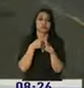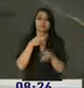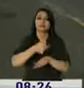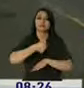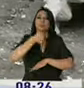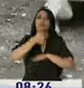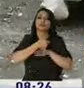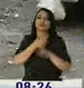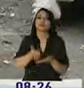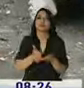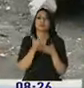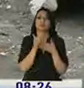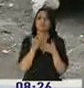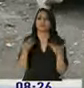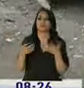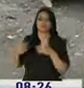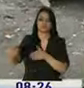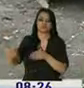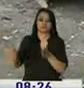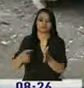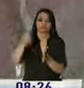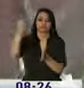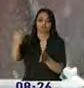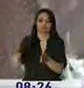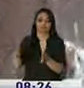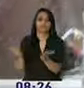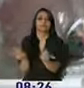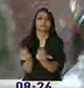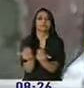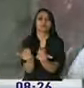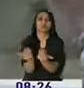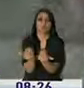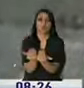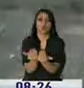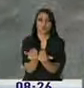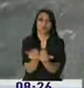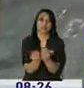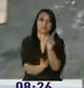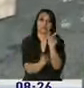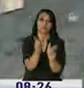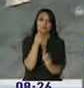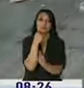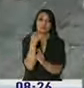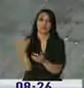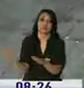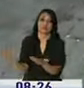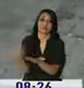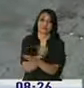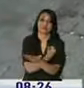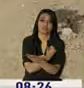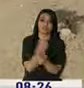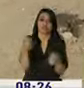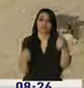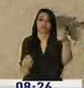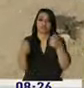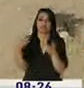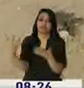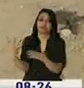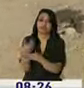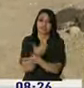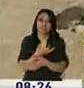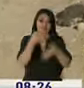que les coloquen contenedores de basura, ya que a decir de la ciudadanía, la recolección por parte de Emaseo no